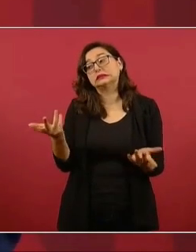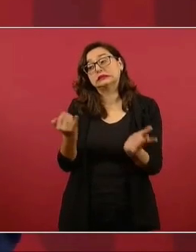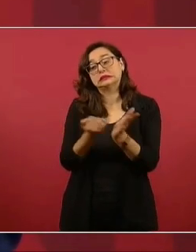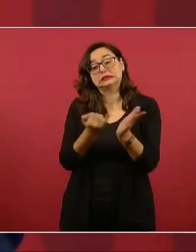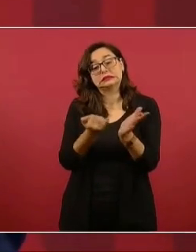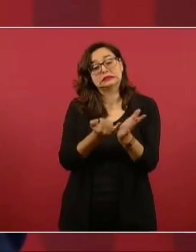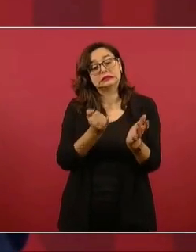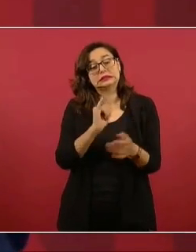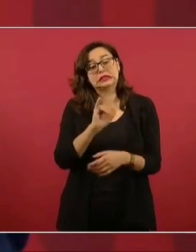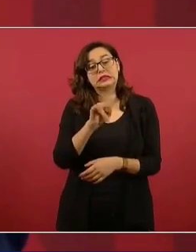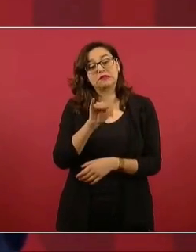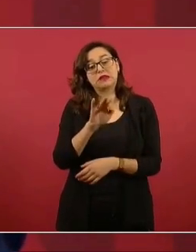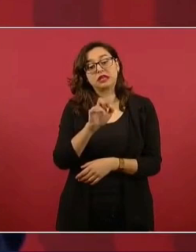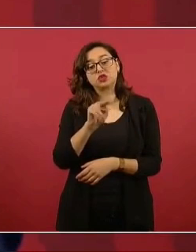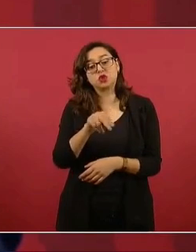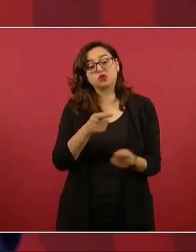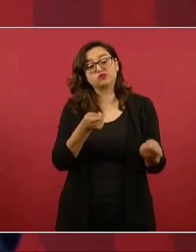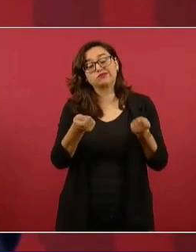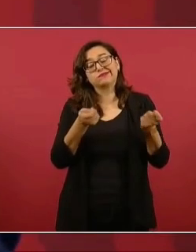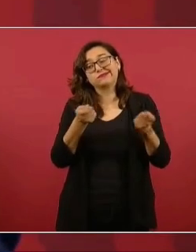Y así hay otras.